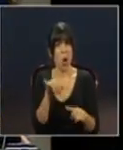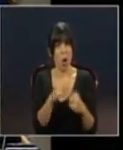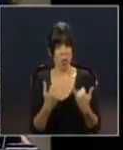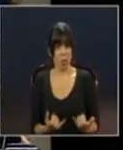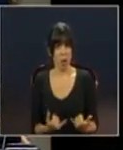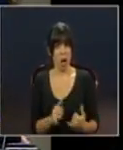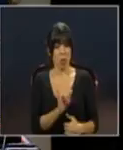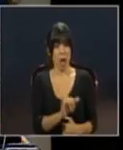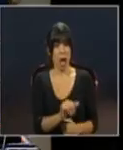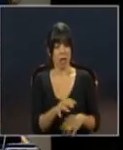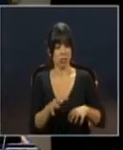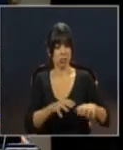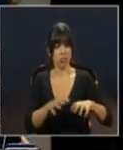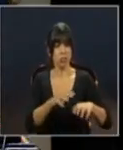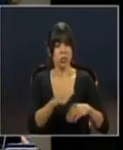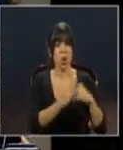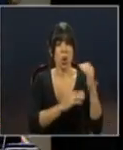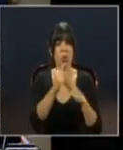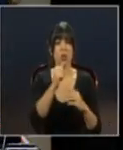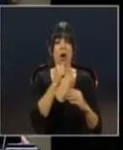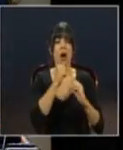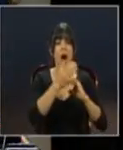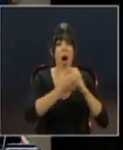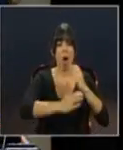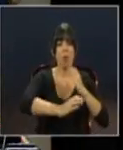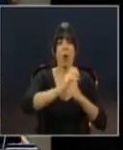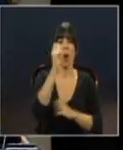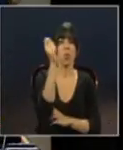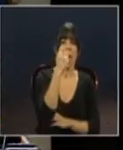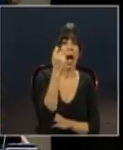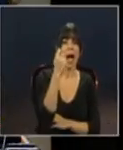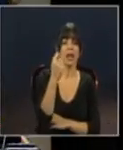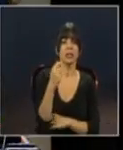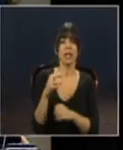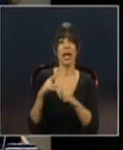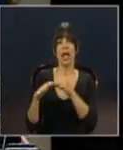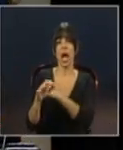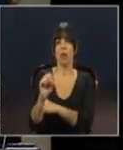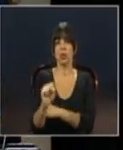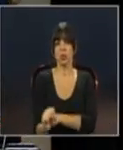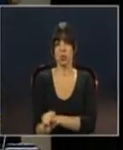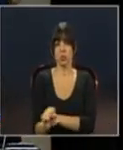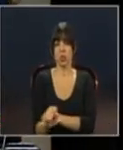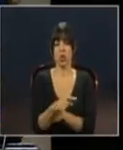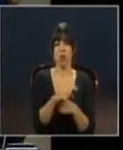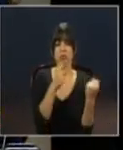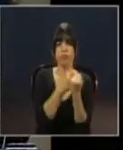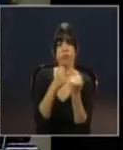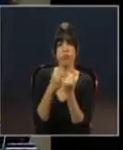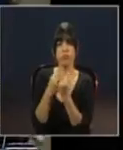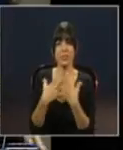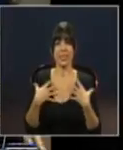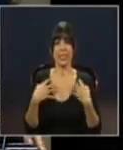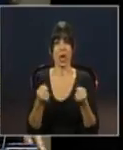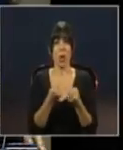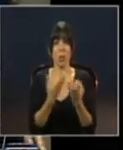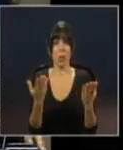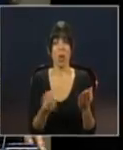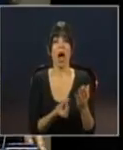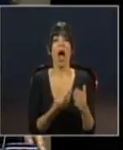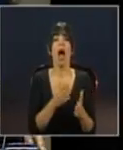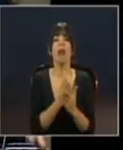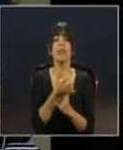está, en la construcción de acueductos en Guanacaste y el Caribe Sur, y contribuyendo a la salud pública mediante la